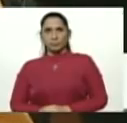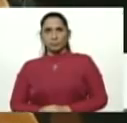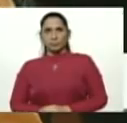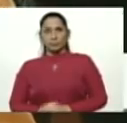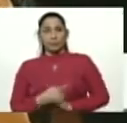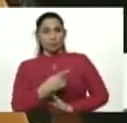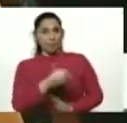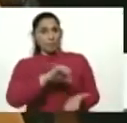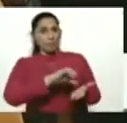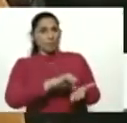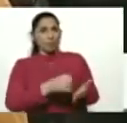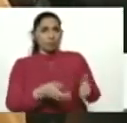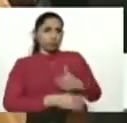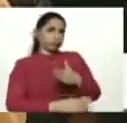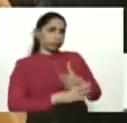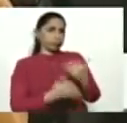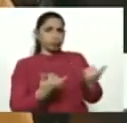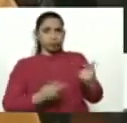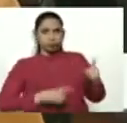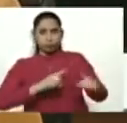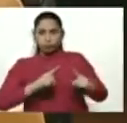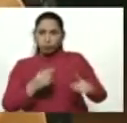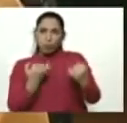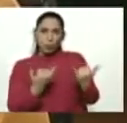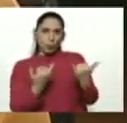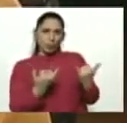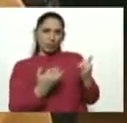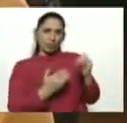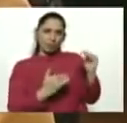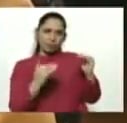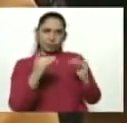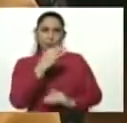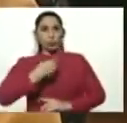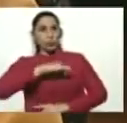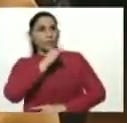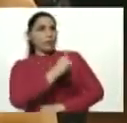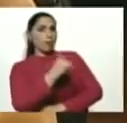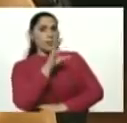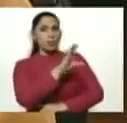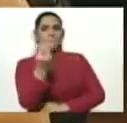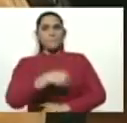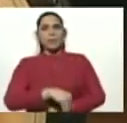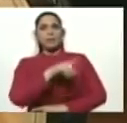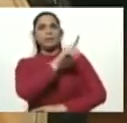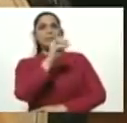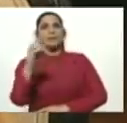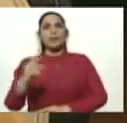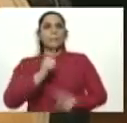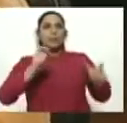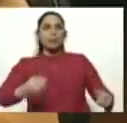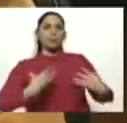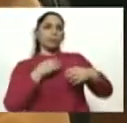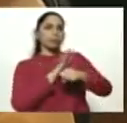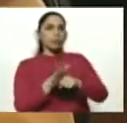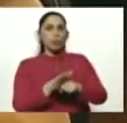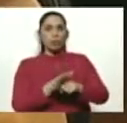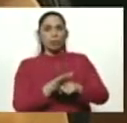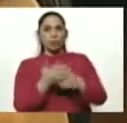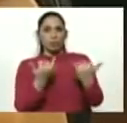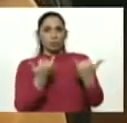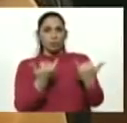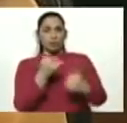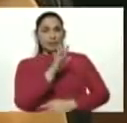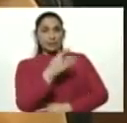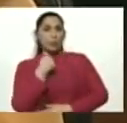que todavía está activo, está en plena evolución. Como hemos informado al país, tenemos más de 100 casos activos en este momento,